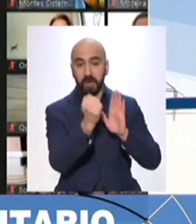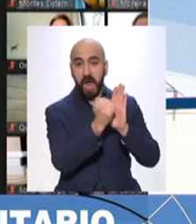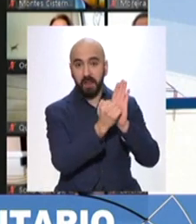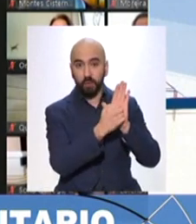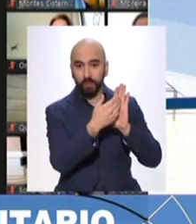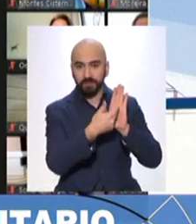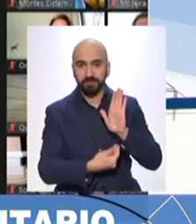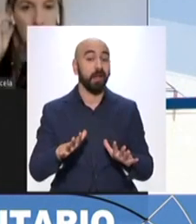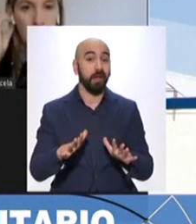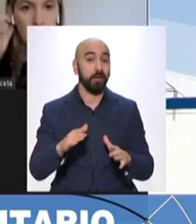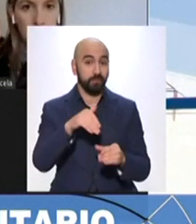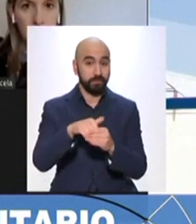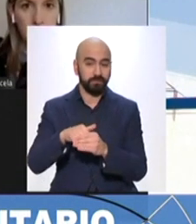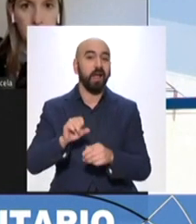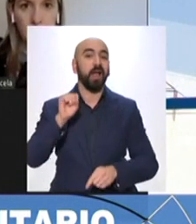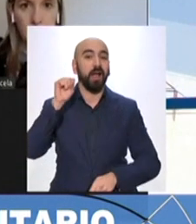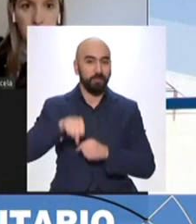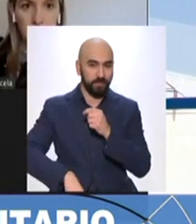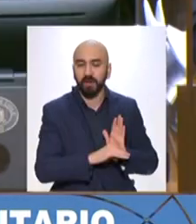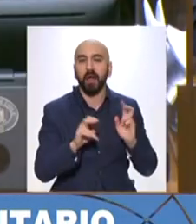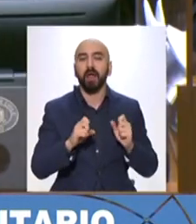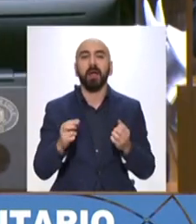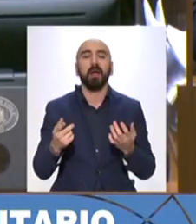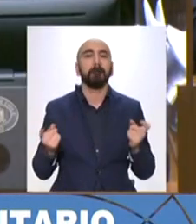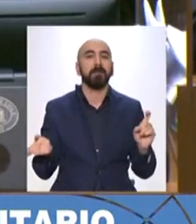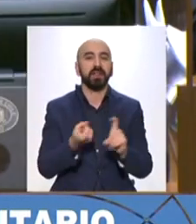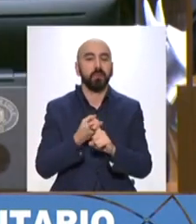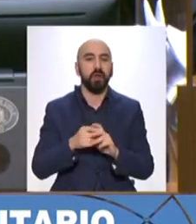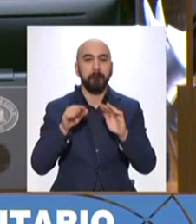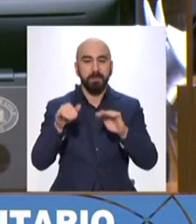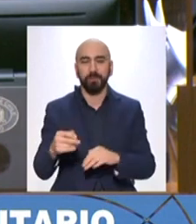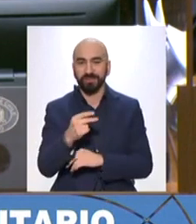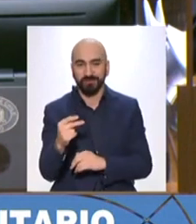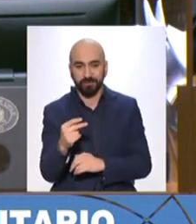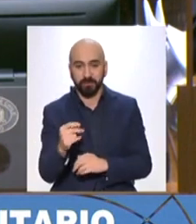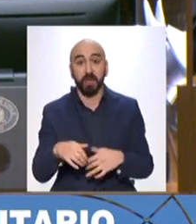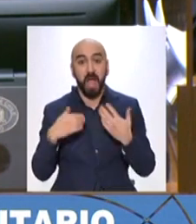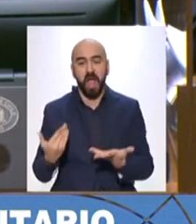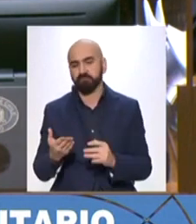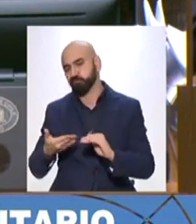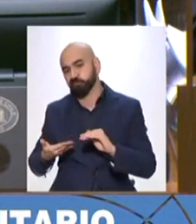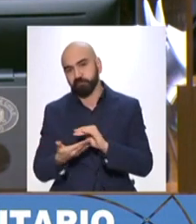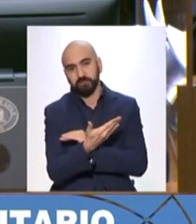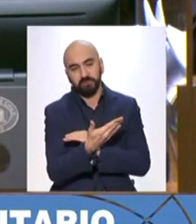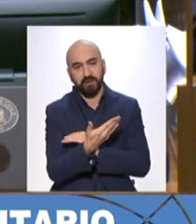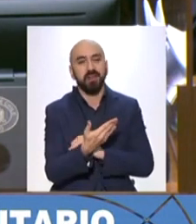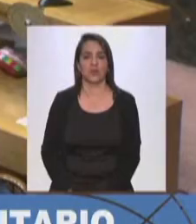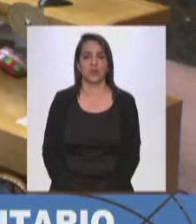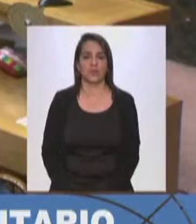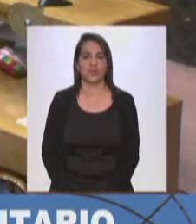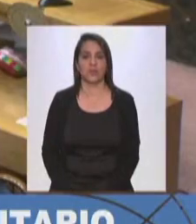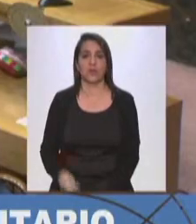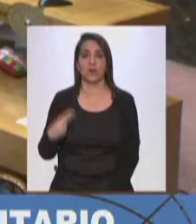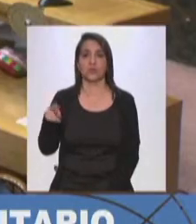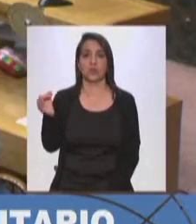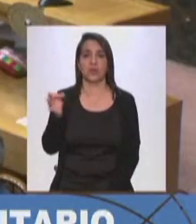el proyecto de ley fue aprobado el miércoles en el senado gracias al impulso que le dio el presidente de la derecha sebastián piñera chile empieza